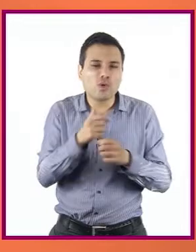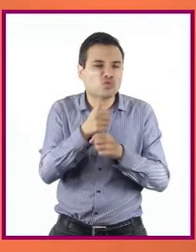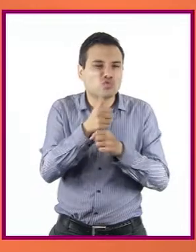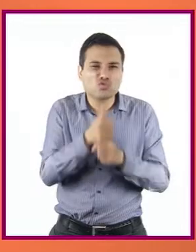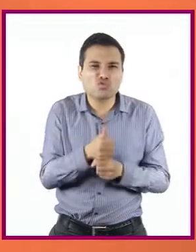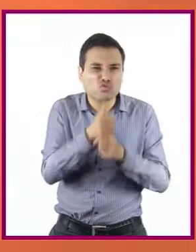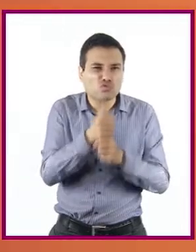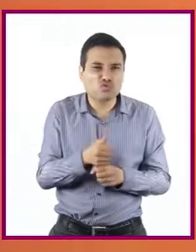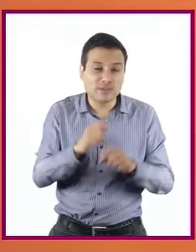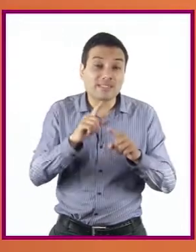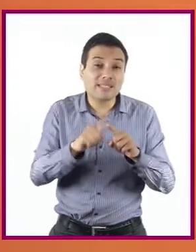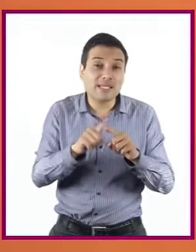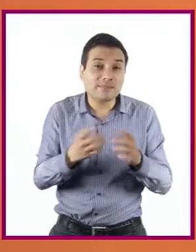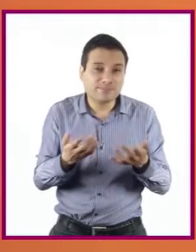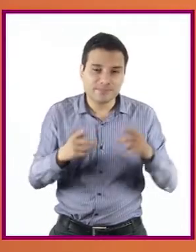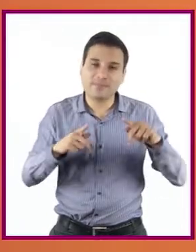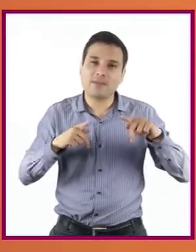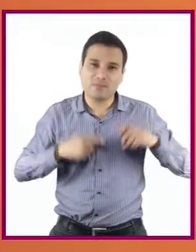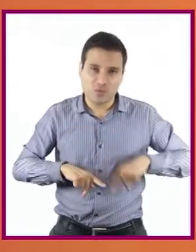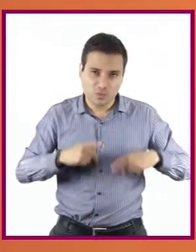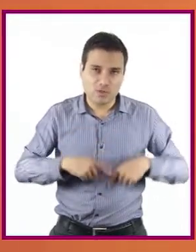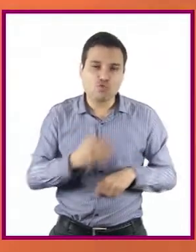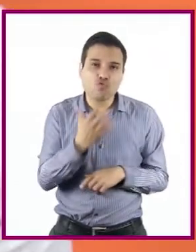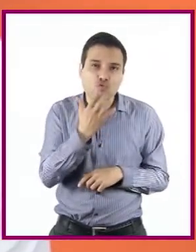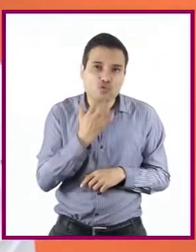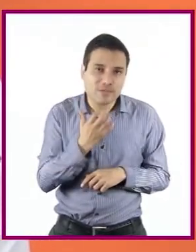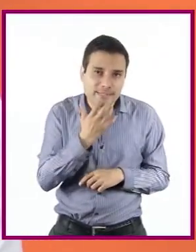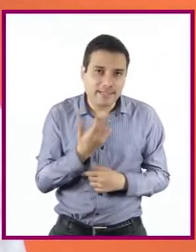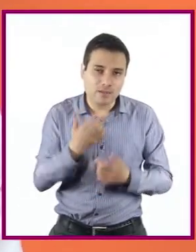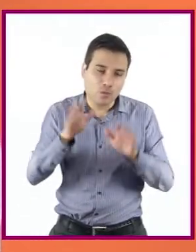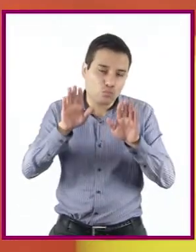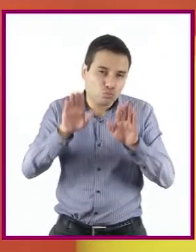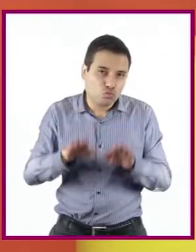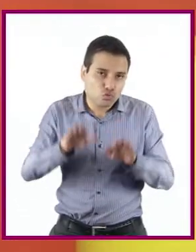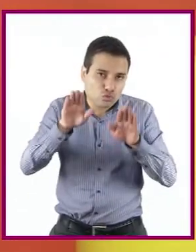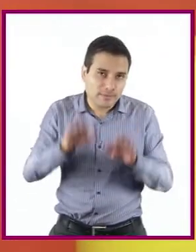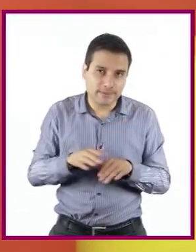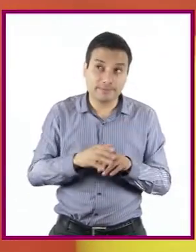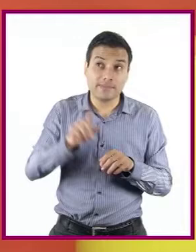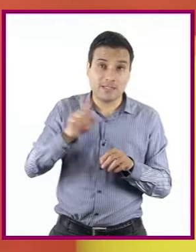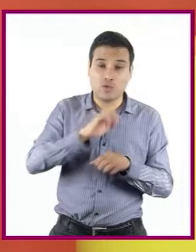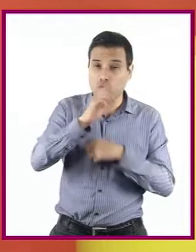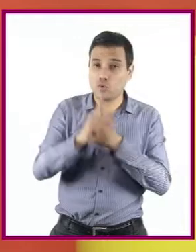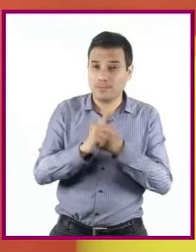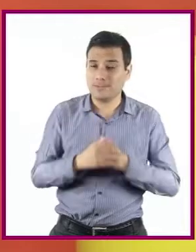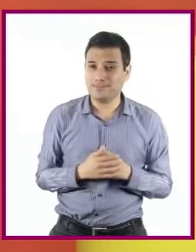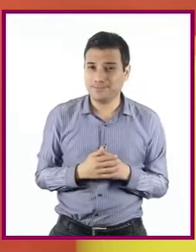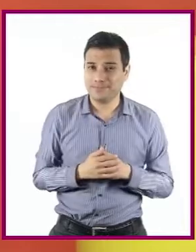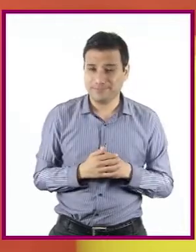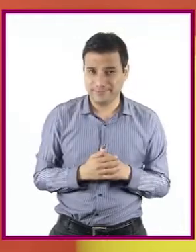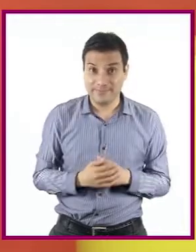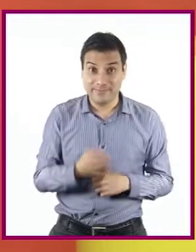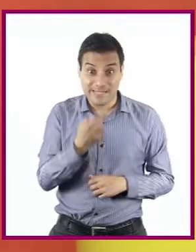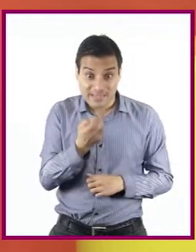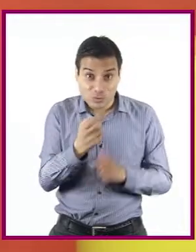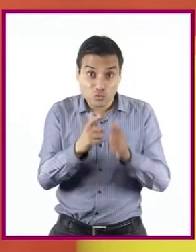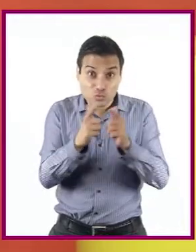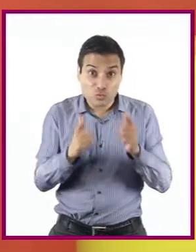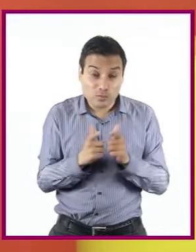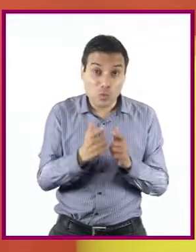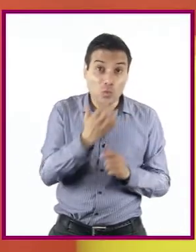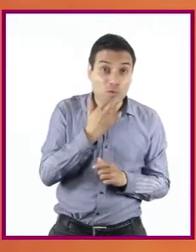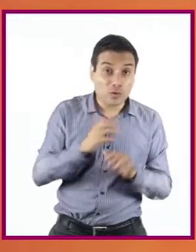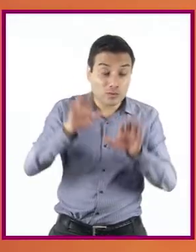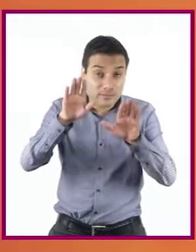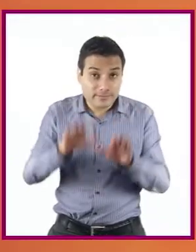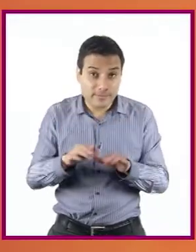discriminación es el de las personas judías y musulmanas, principalmente en Europa. En gran medida, a estos grupos culturales se les asocia